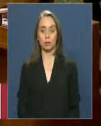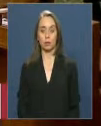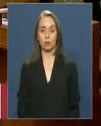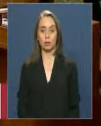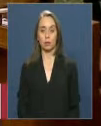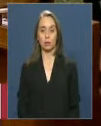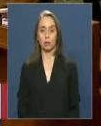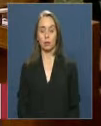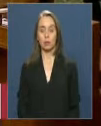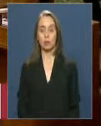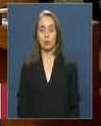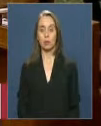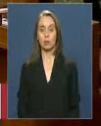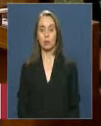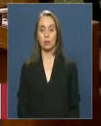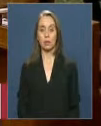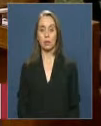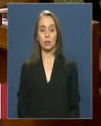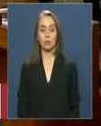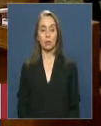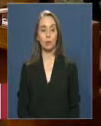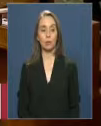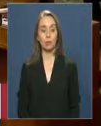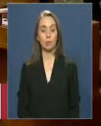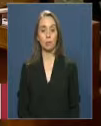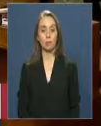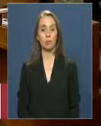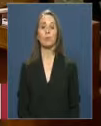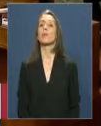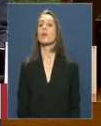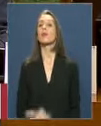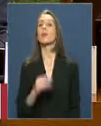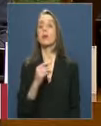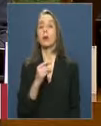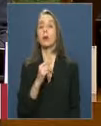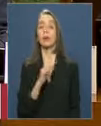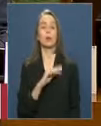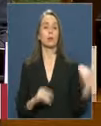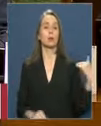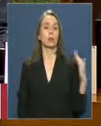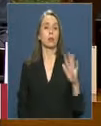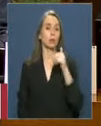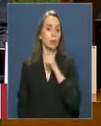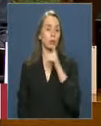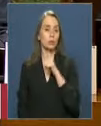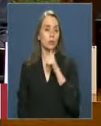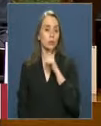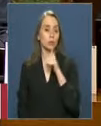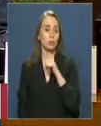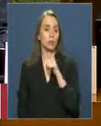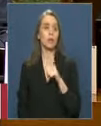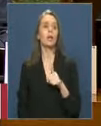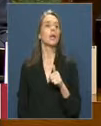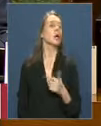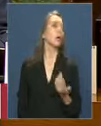Núñez. La diputada, me falta diputada. Ahí se conectó. Han votado. Me falta la diputada Orsini.